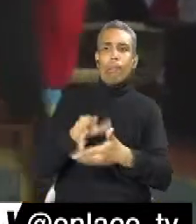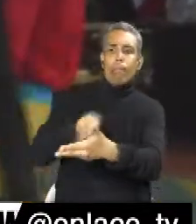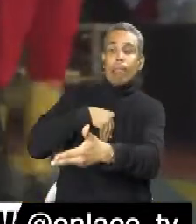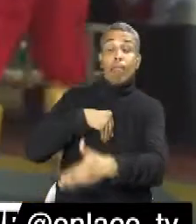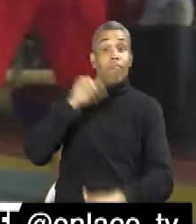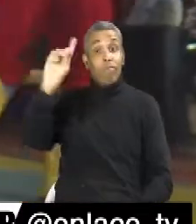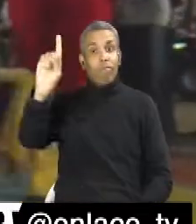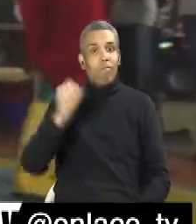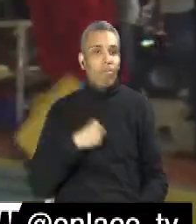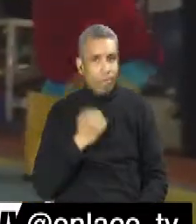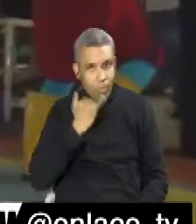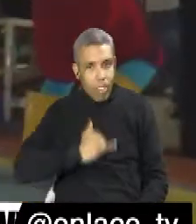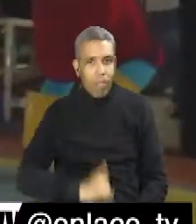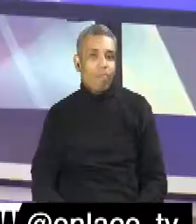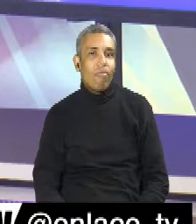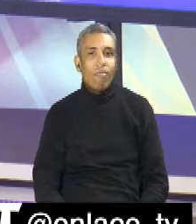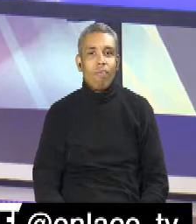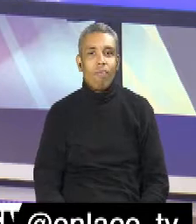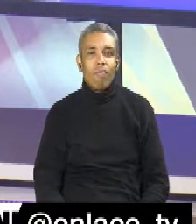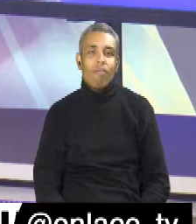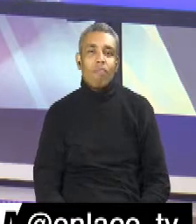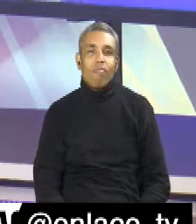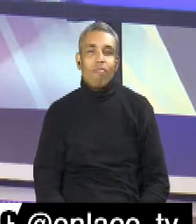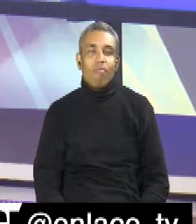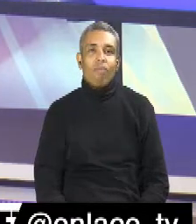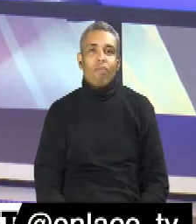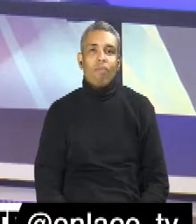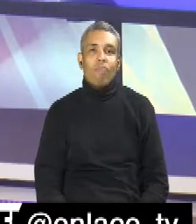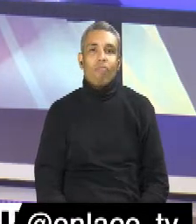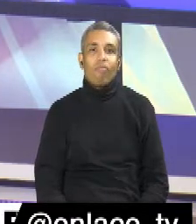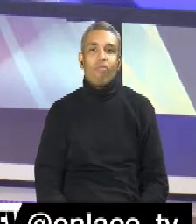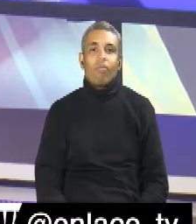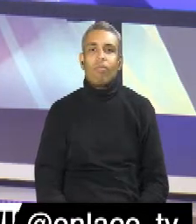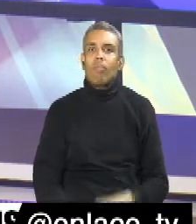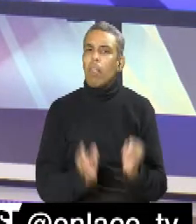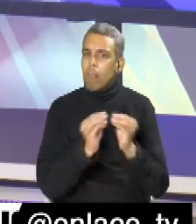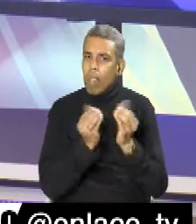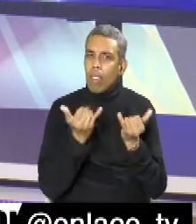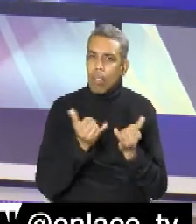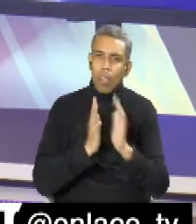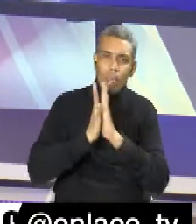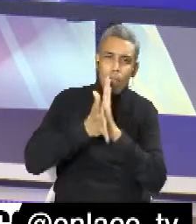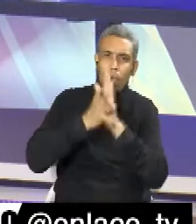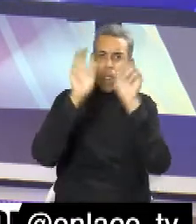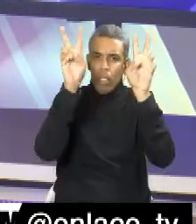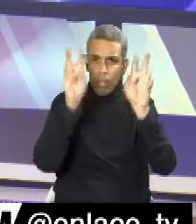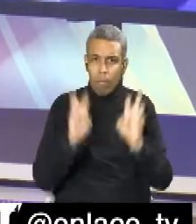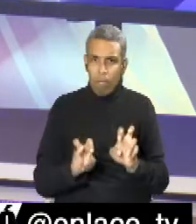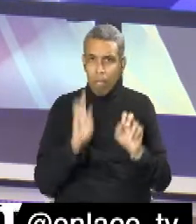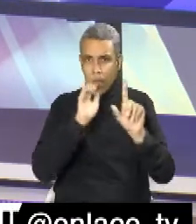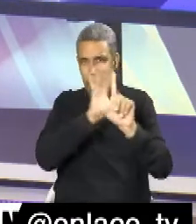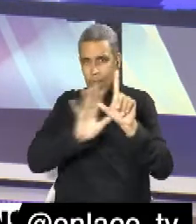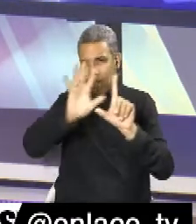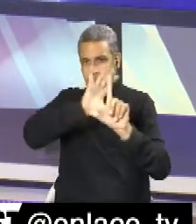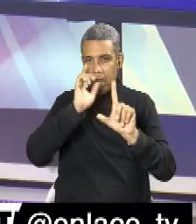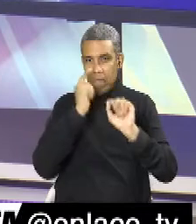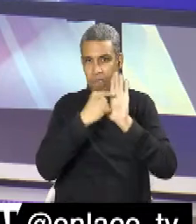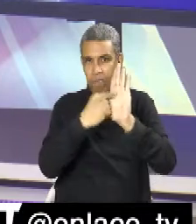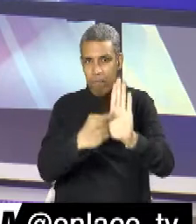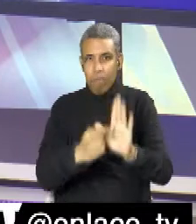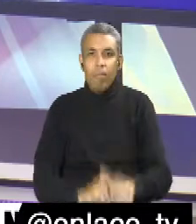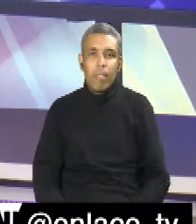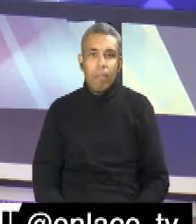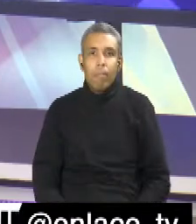comportamiento ciudadano. A continuación, conozca otros hechos que han sido noticia durante este puente festivo en la ciudad y